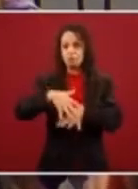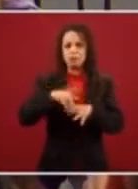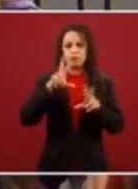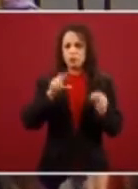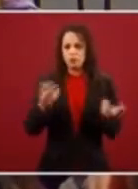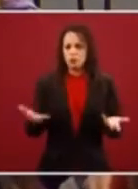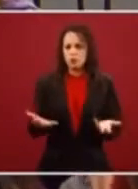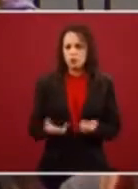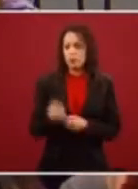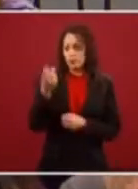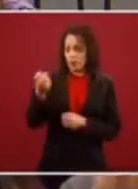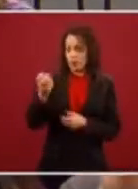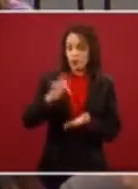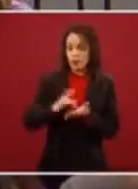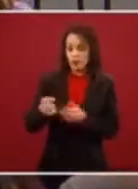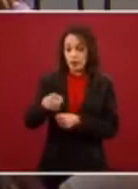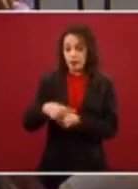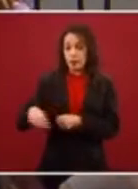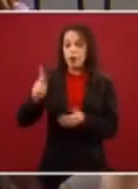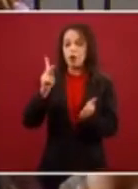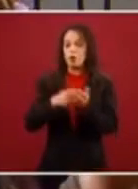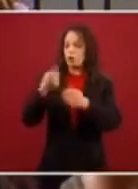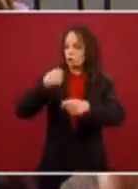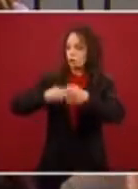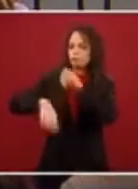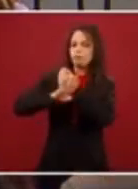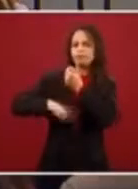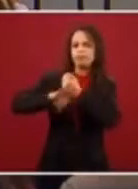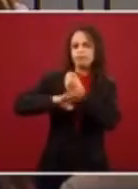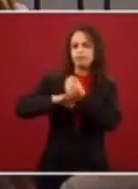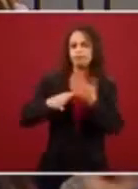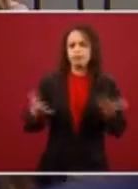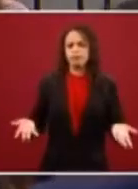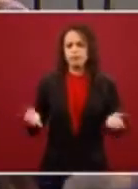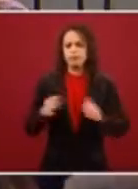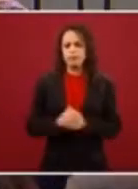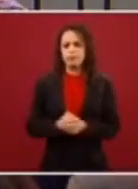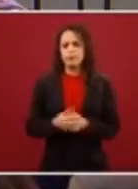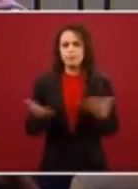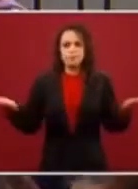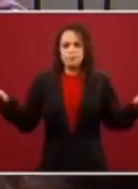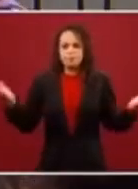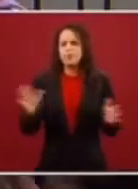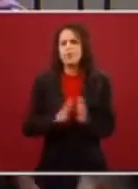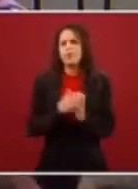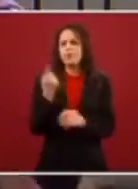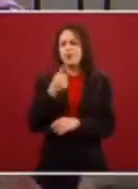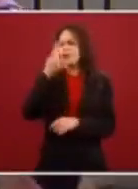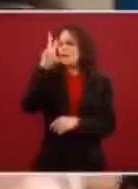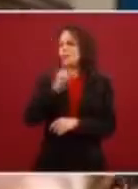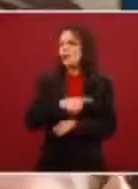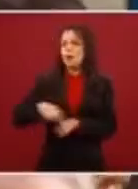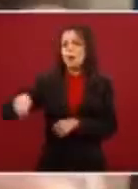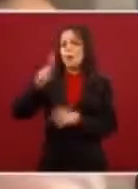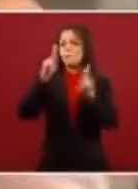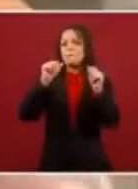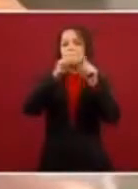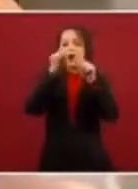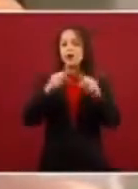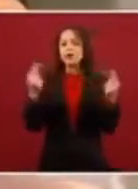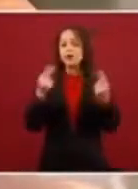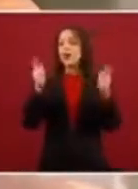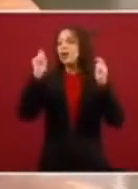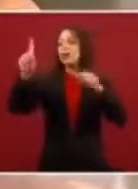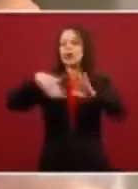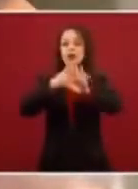atacar otro montón de bots. Que no te ataque nadie y que nadie ataque a nadie. Exactamente, o sea, una y otra.